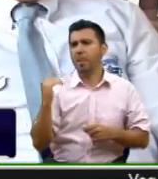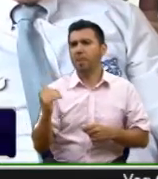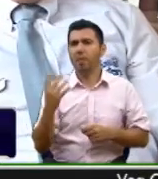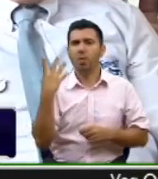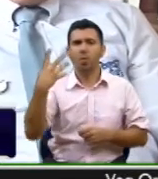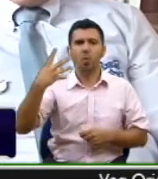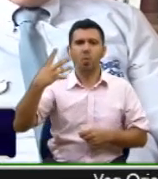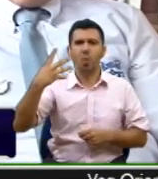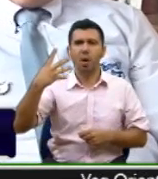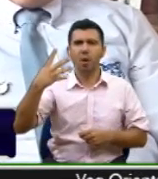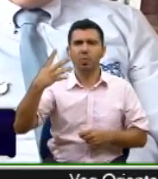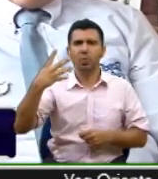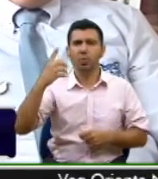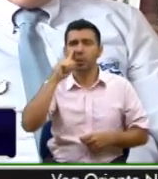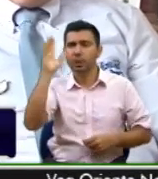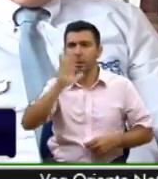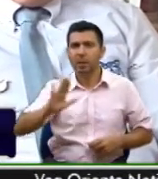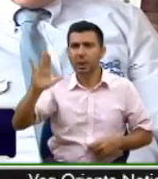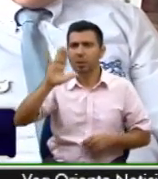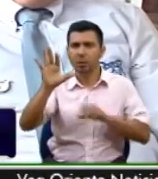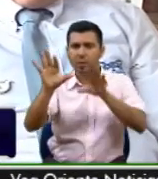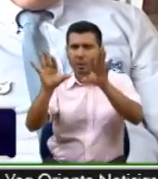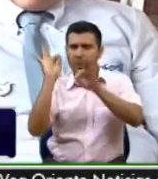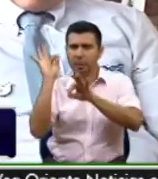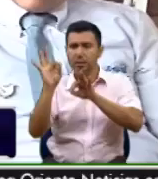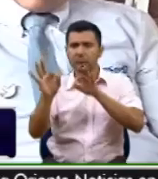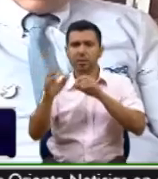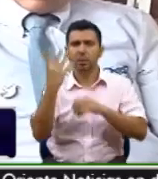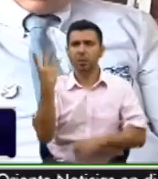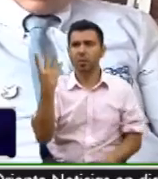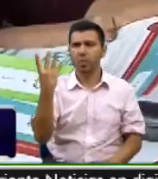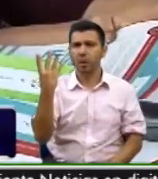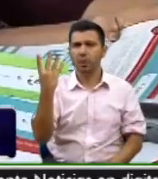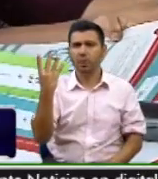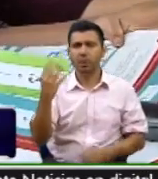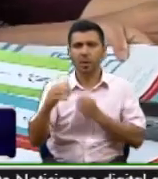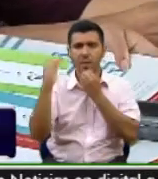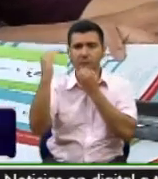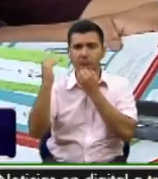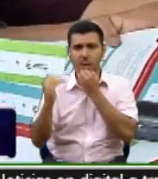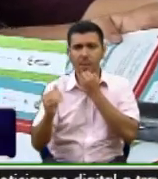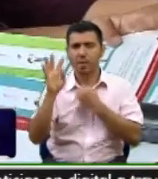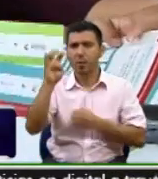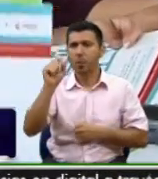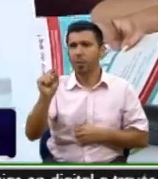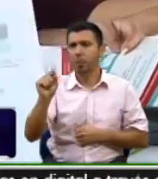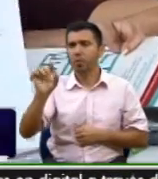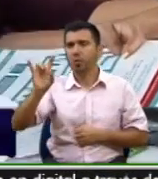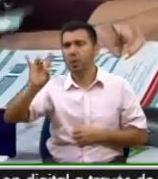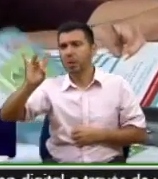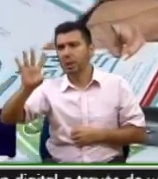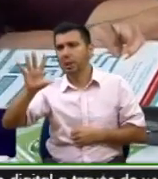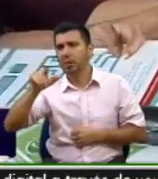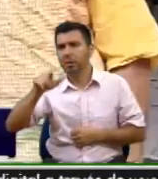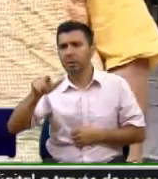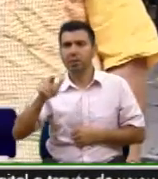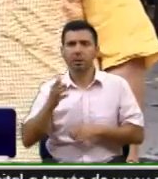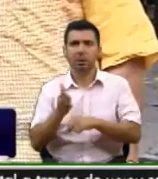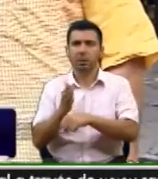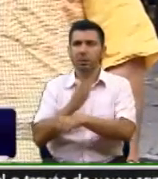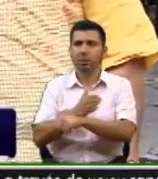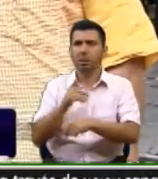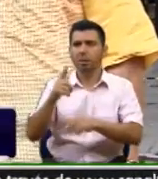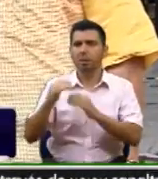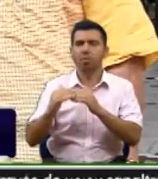país y tuvo un gran mejoramiento, pasamos de 7.45 en el índice a 9.15, estamos haciendo un reconocimiento al señor